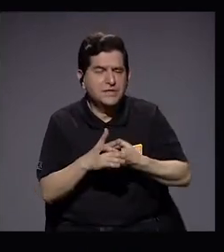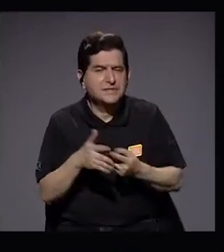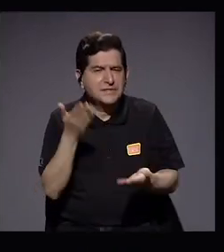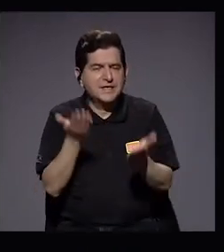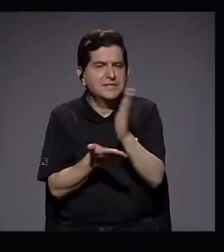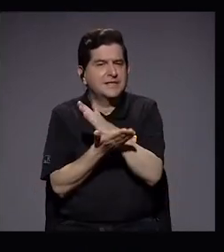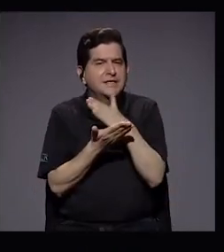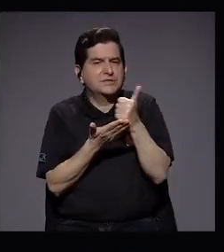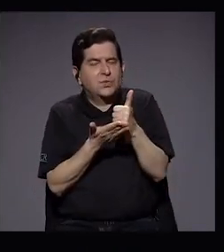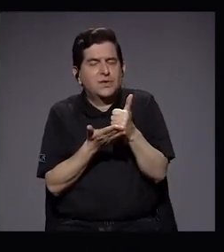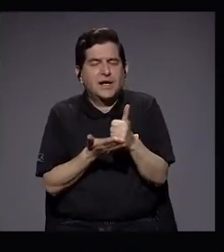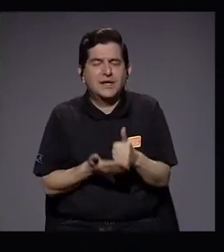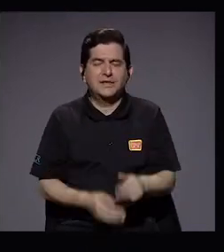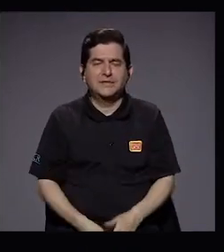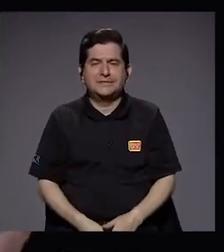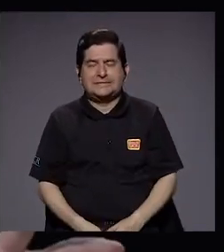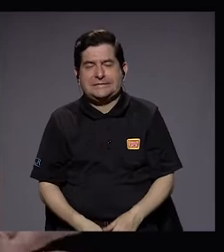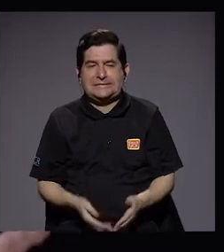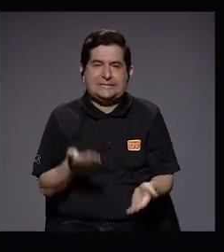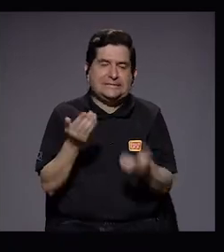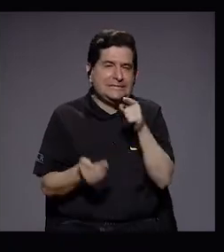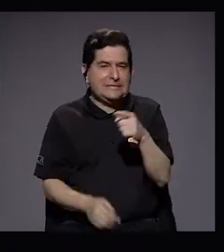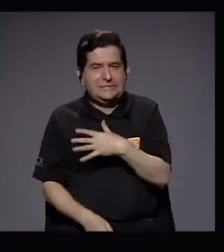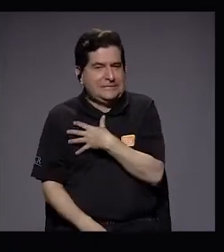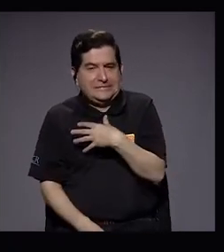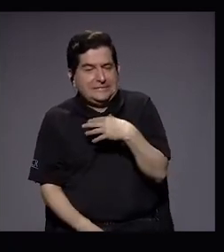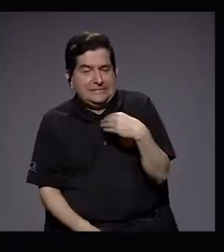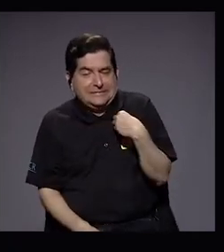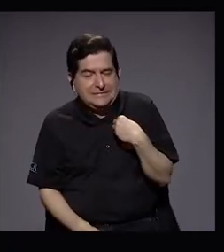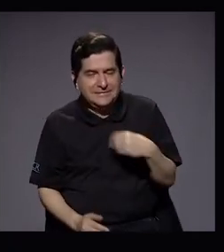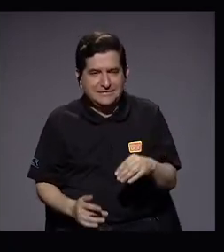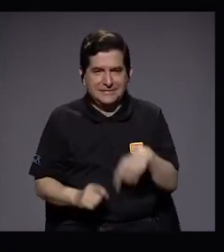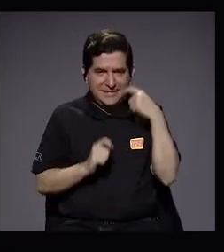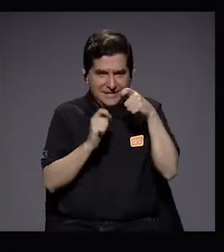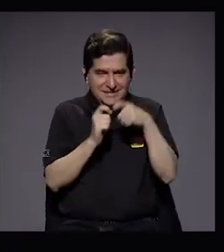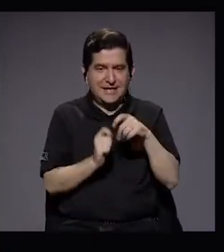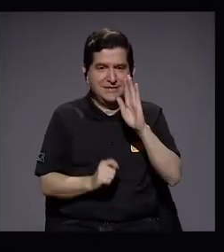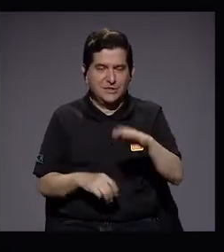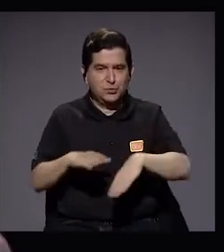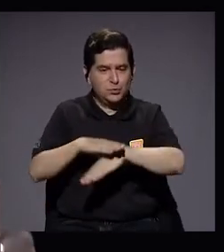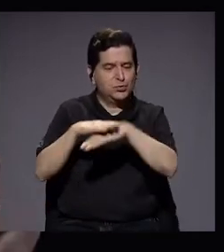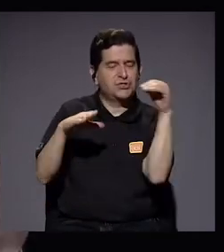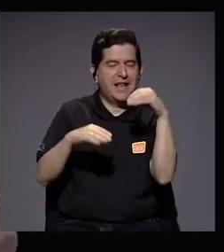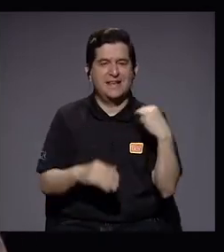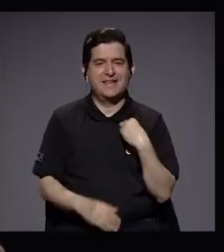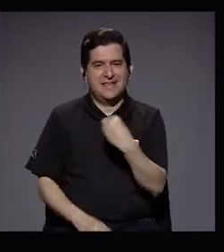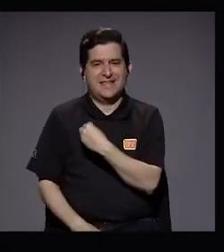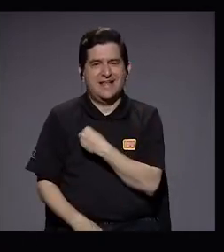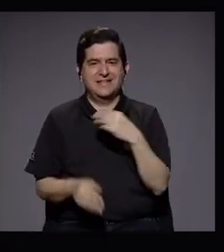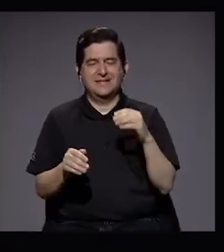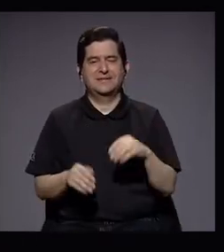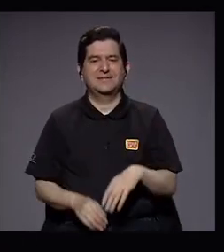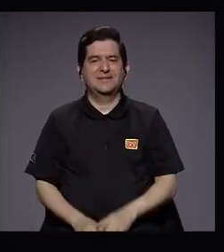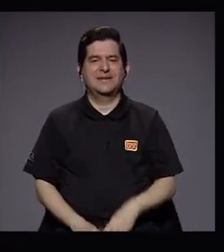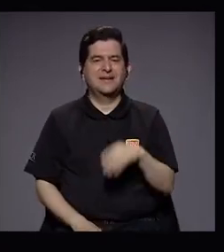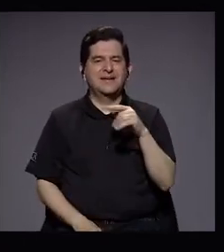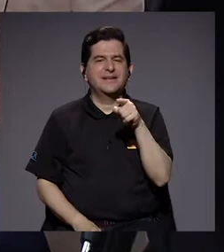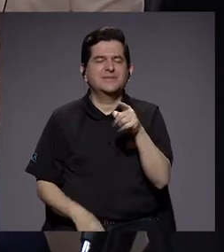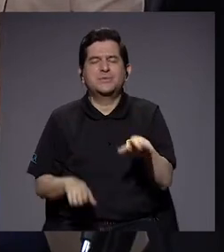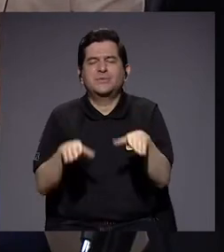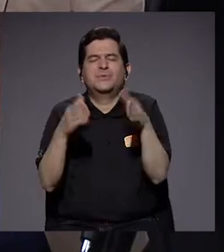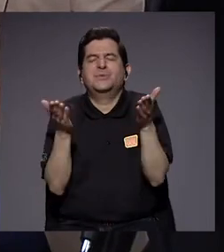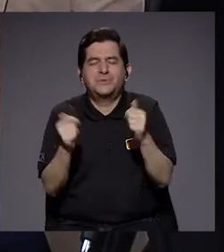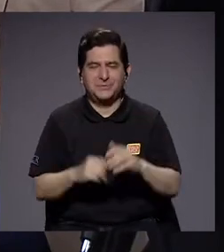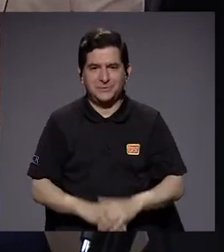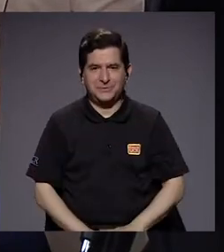que de repente puede ser un poco quisquilloso para usted y es específicamente sobre su salida del ministerio. Cuénteme cómo fue eso. No,